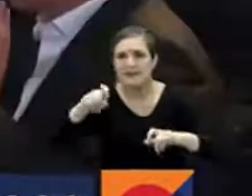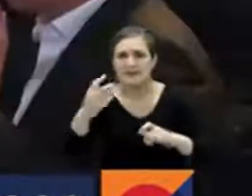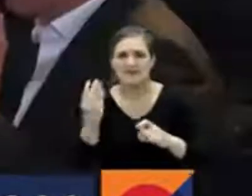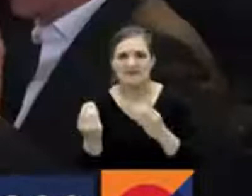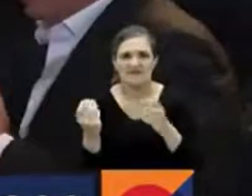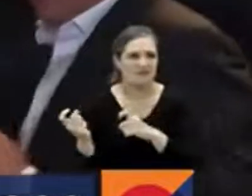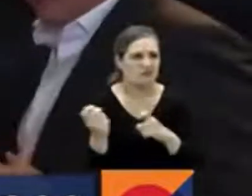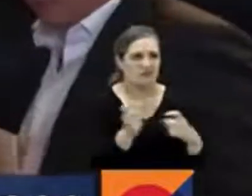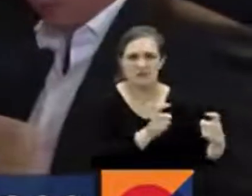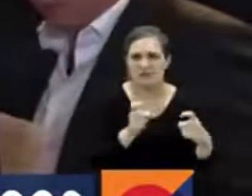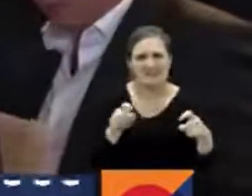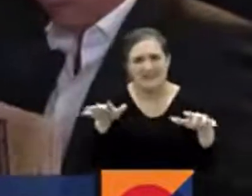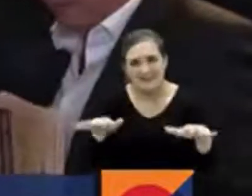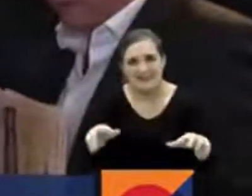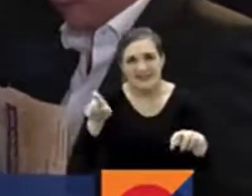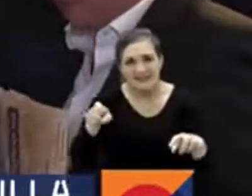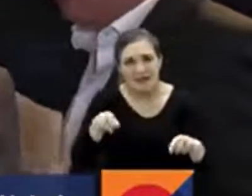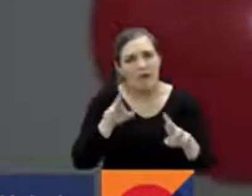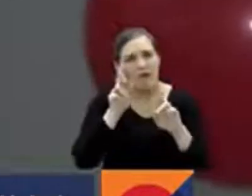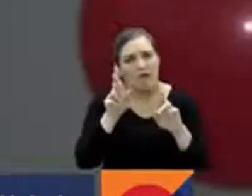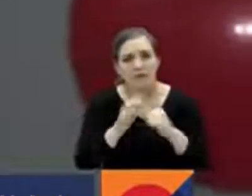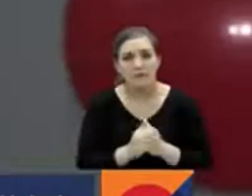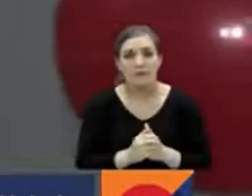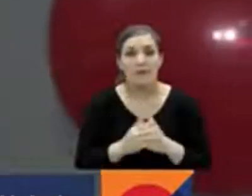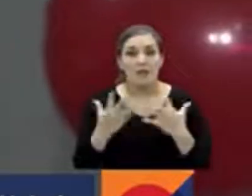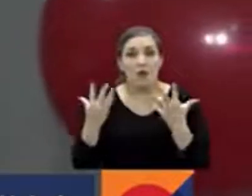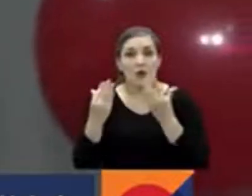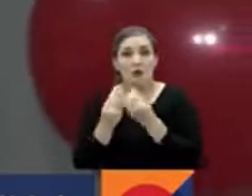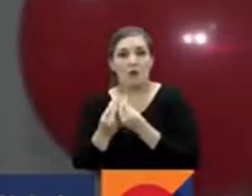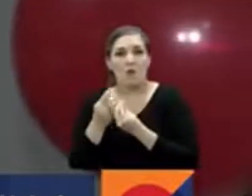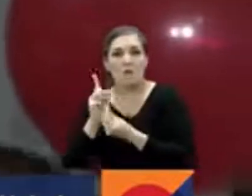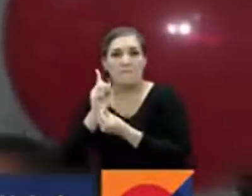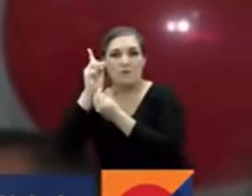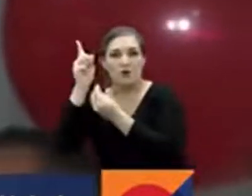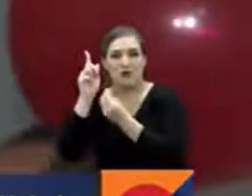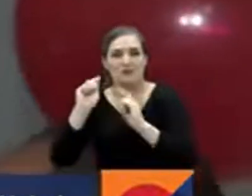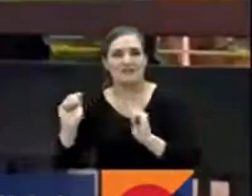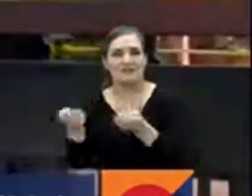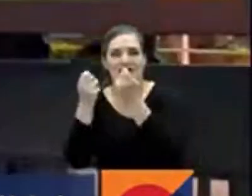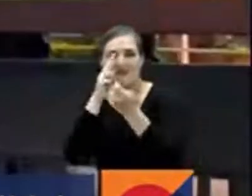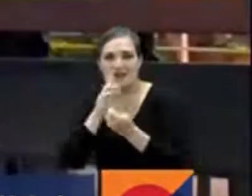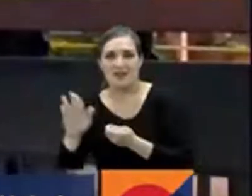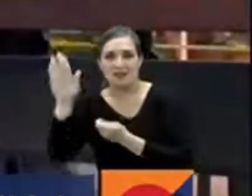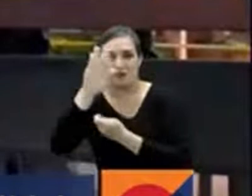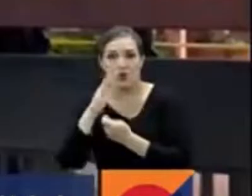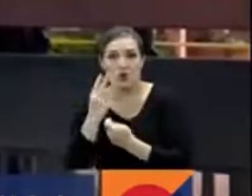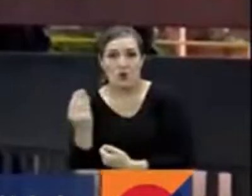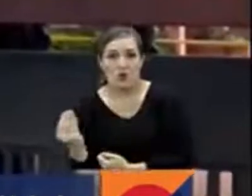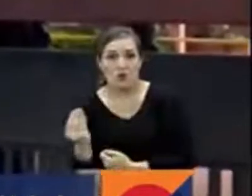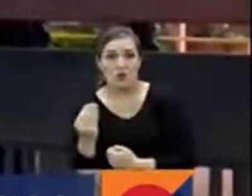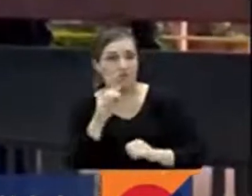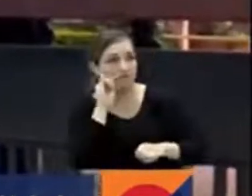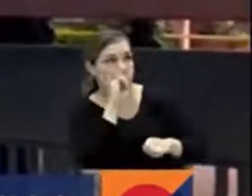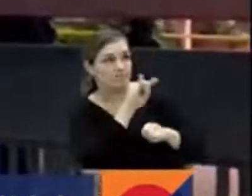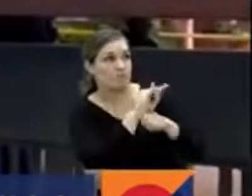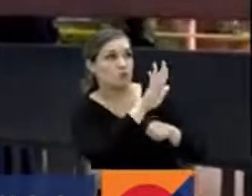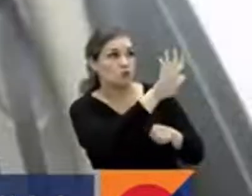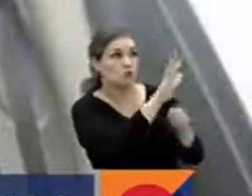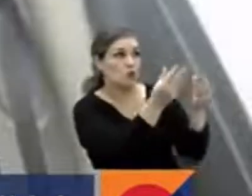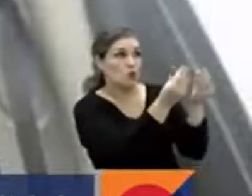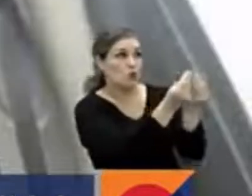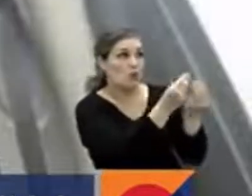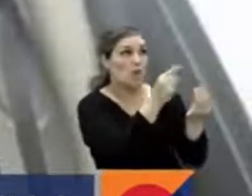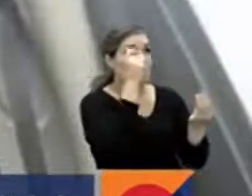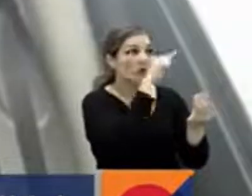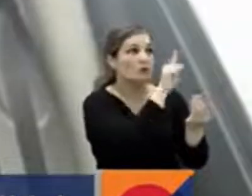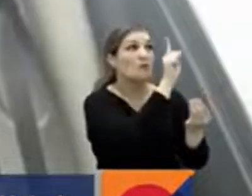y conflictos. Desde el movimiento político Salvación Nacional, que hará oposición al gobierno de Petro, piden que se establezcan condiciones.